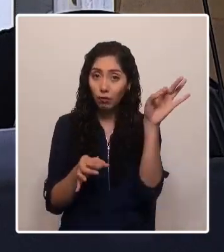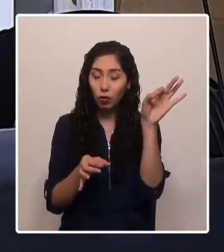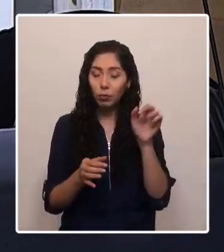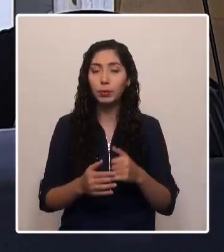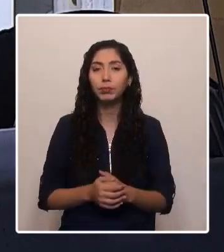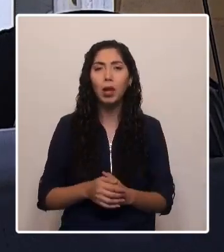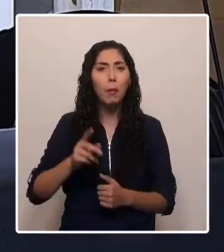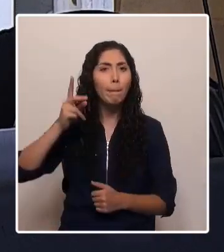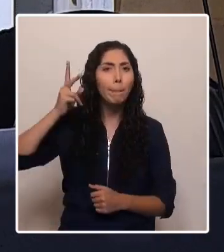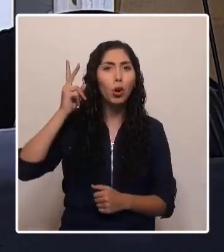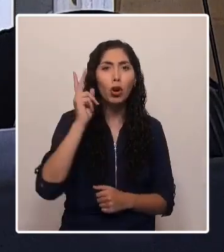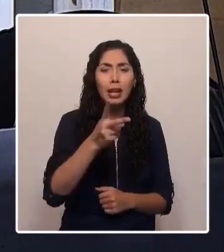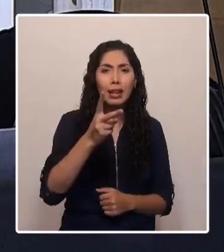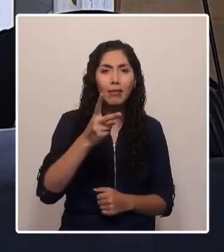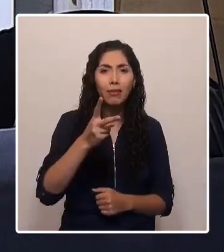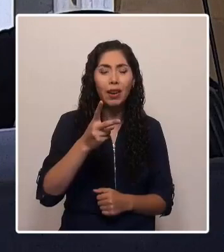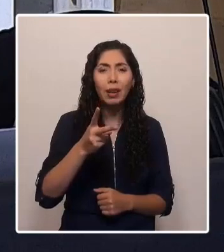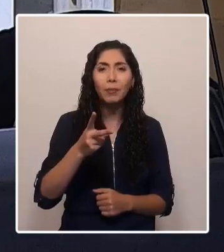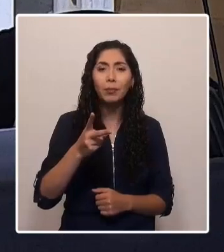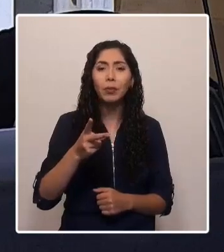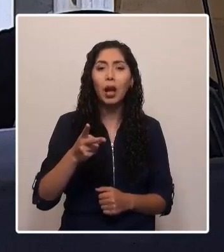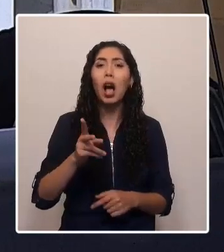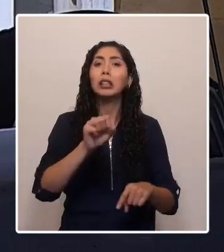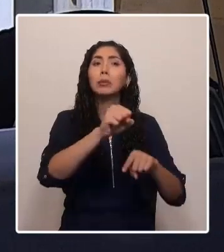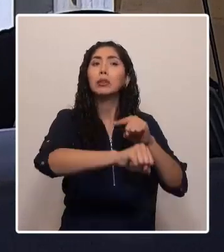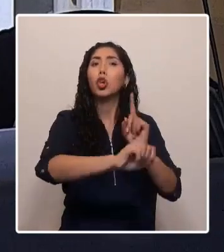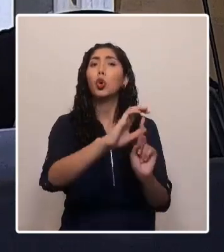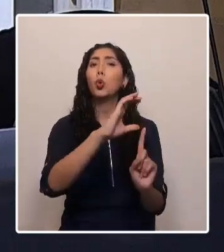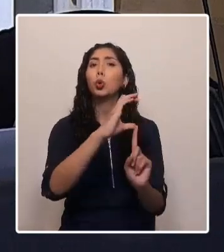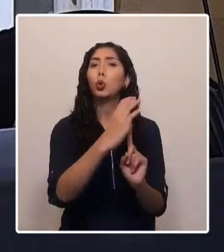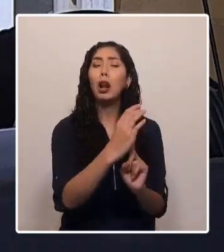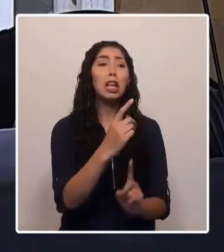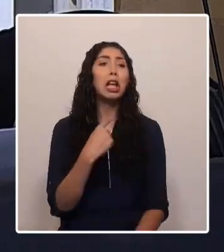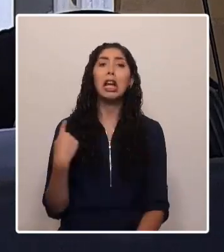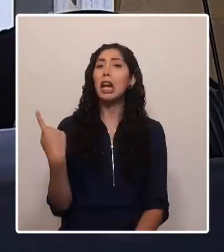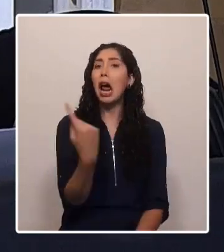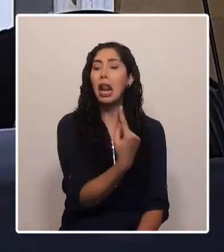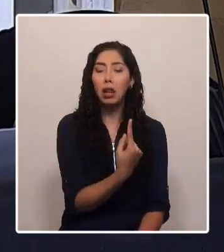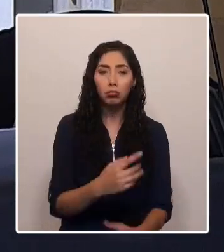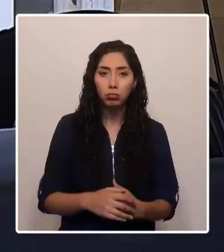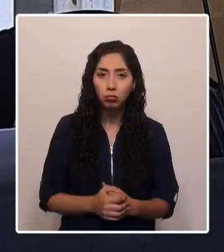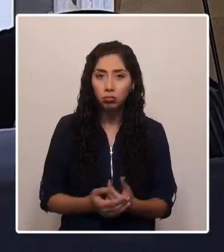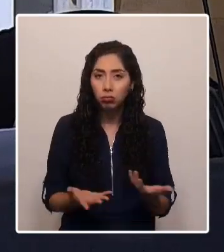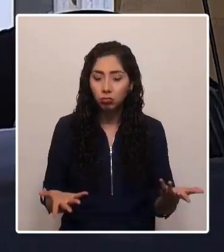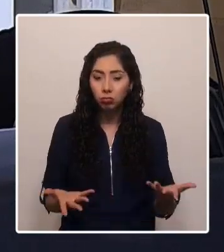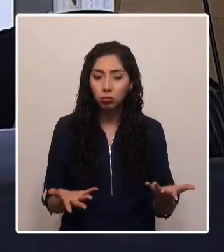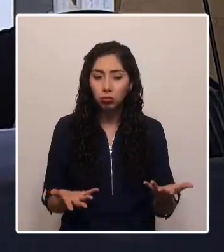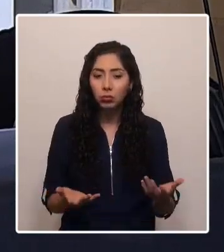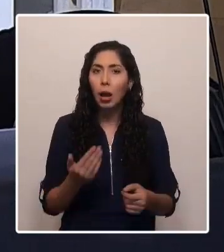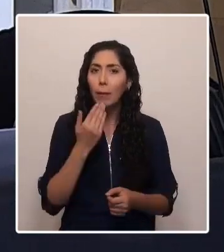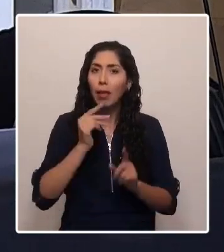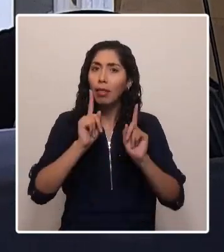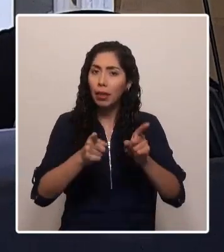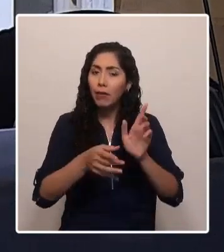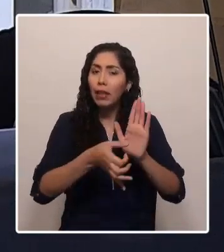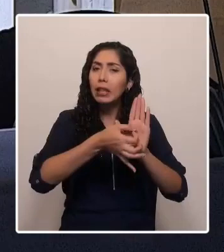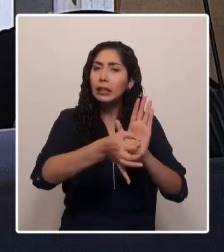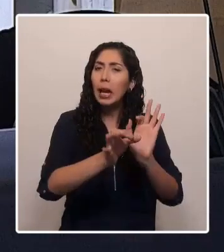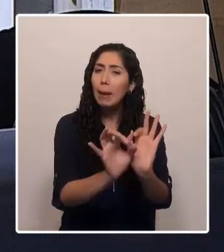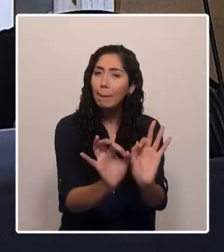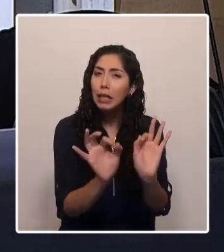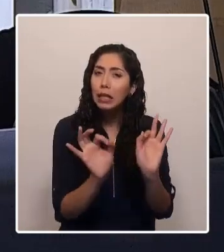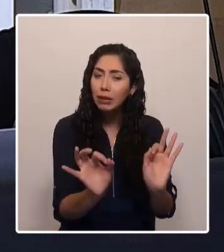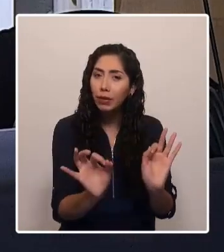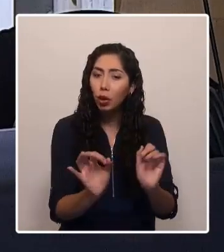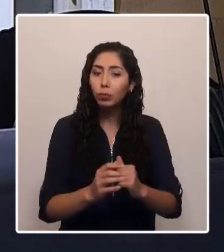la asimilación cultural en términos generales y sin más, estimo que se debe especificar que la asimilación que debe ser prohibida es